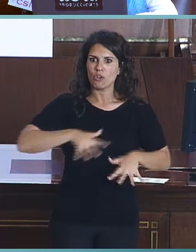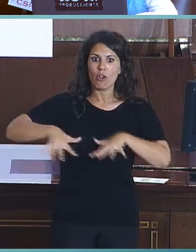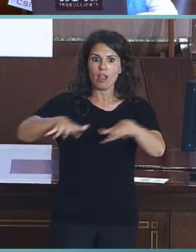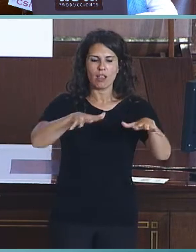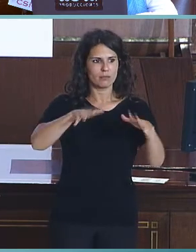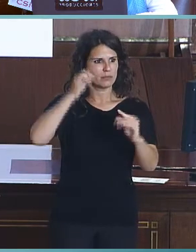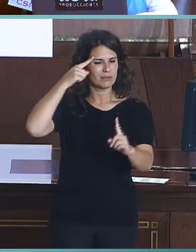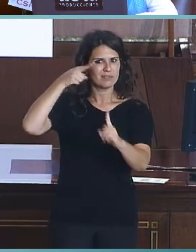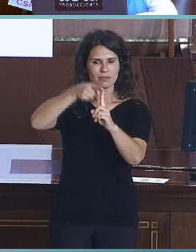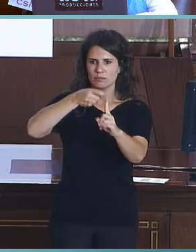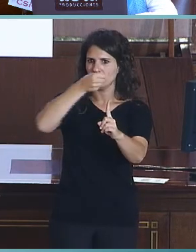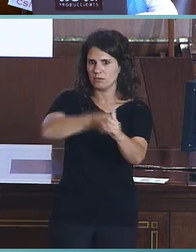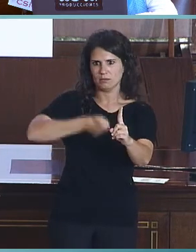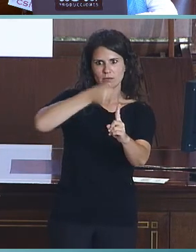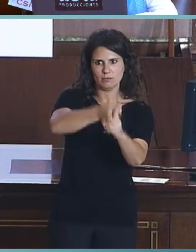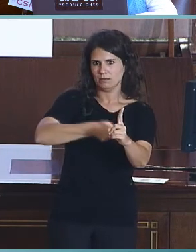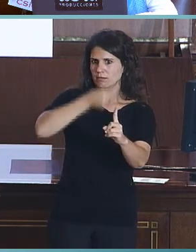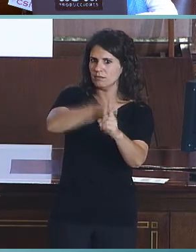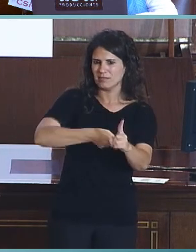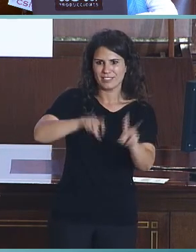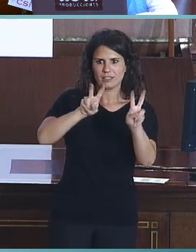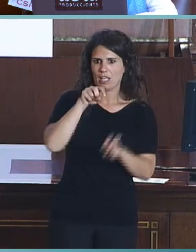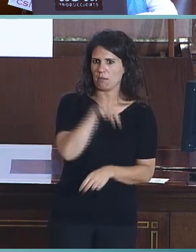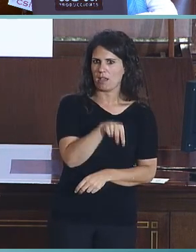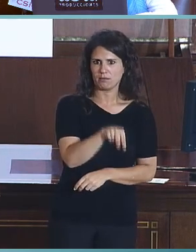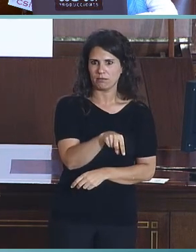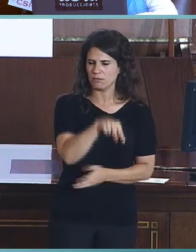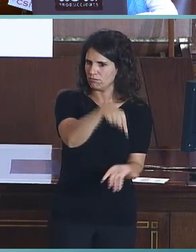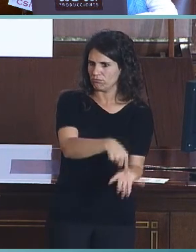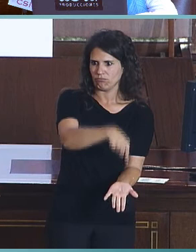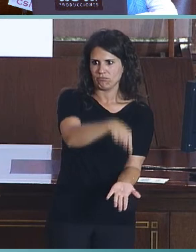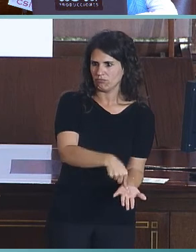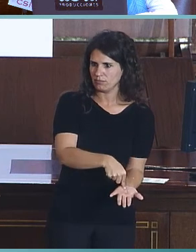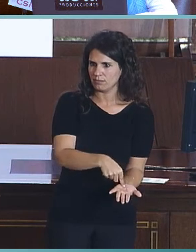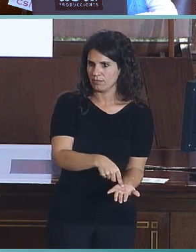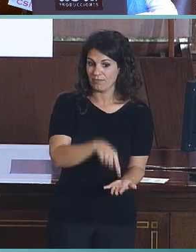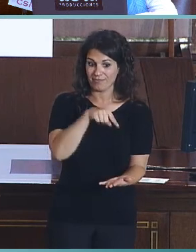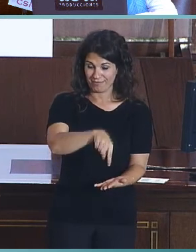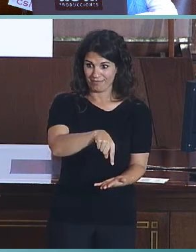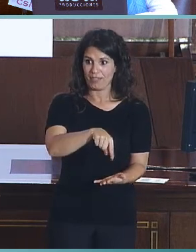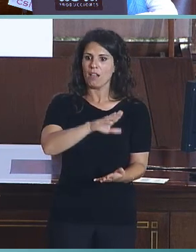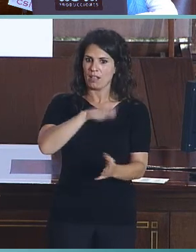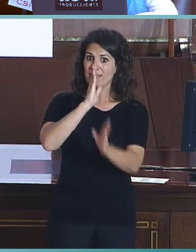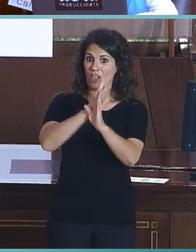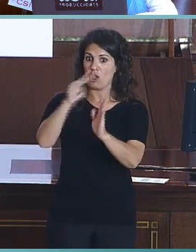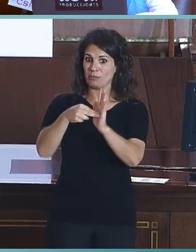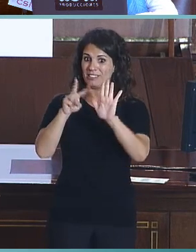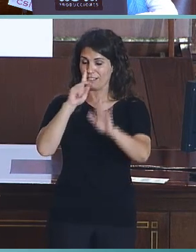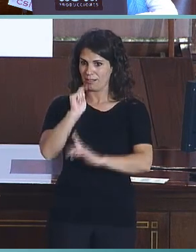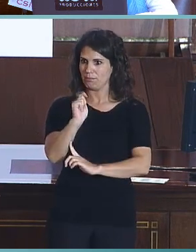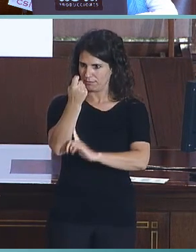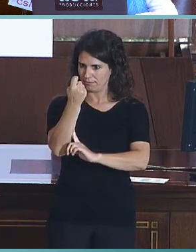por esto. Fue un logro que vino precedido